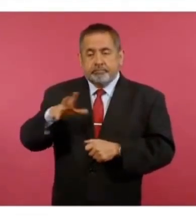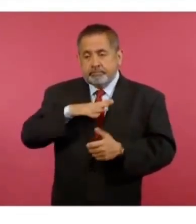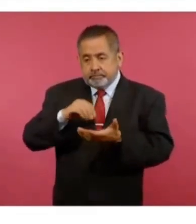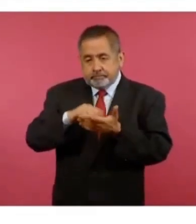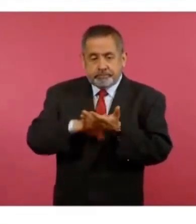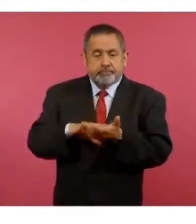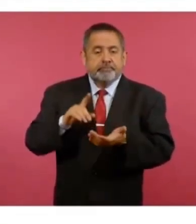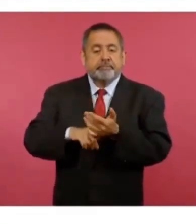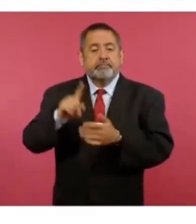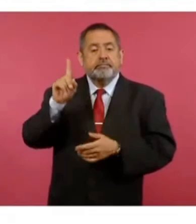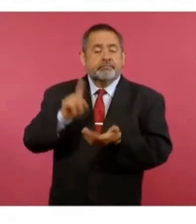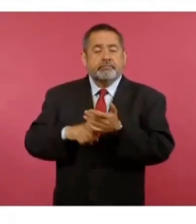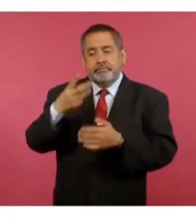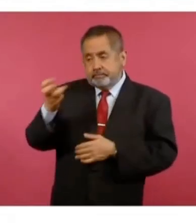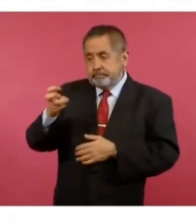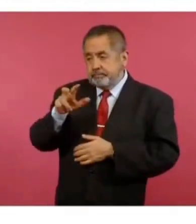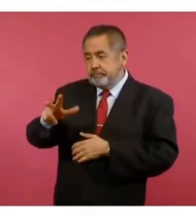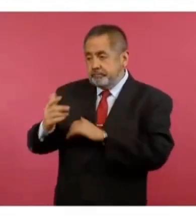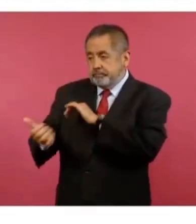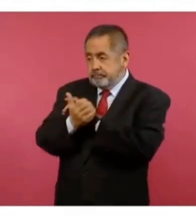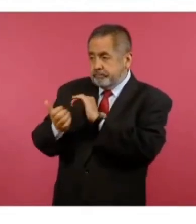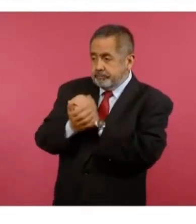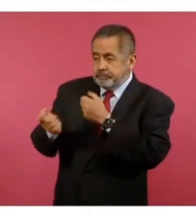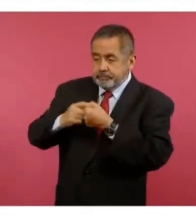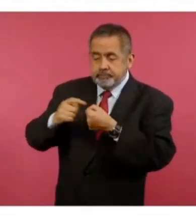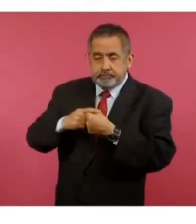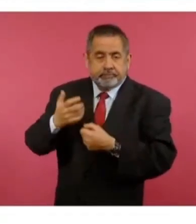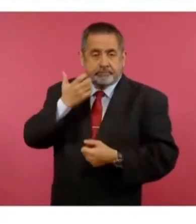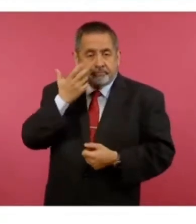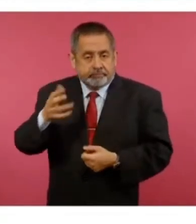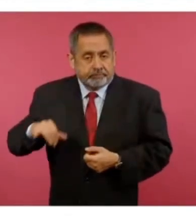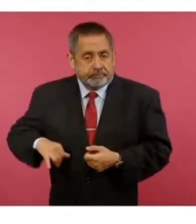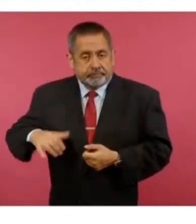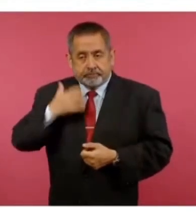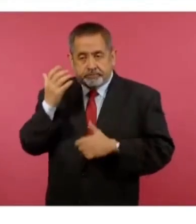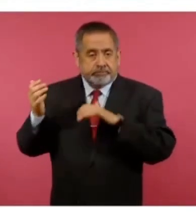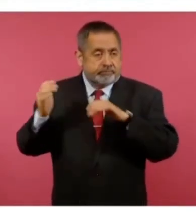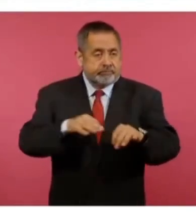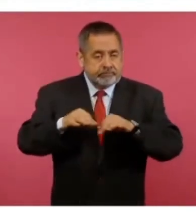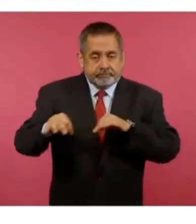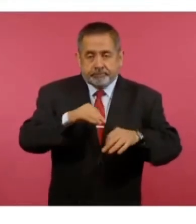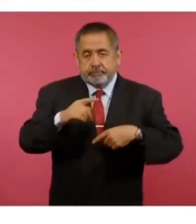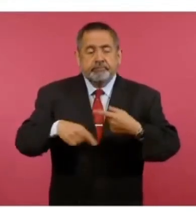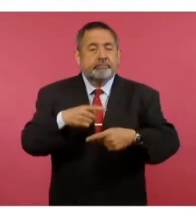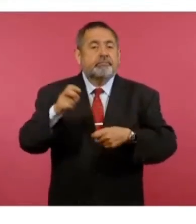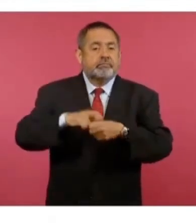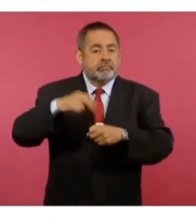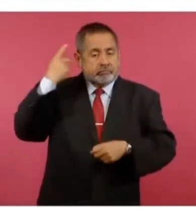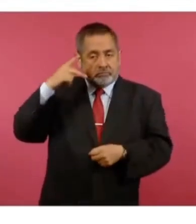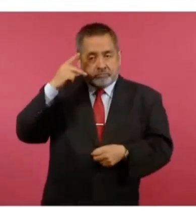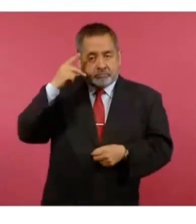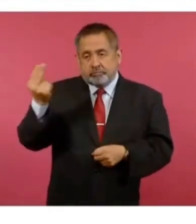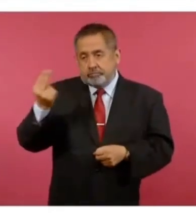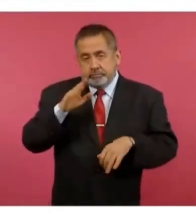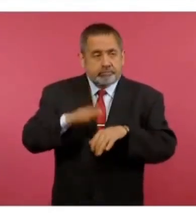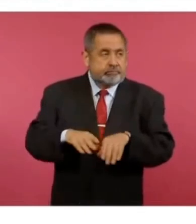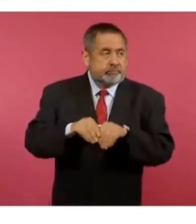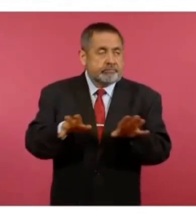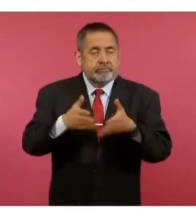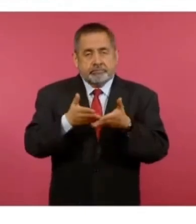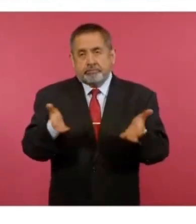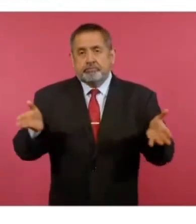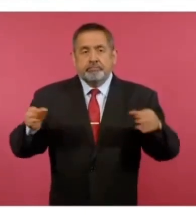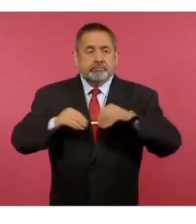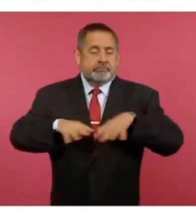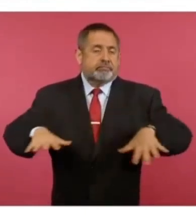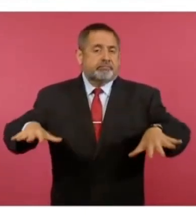de 1,318 personas interesadas a trabajar en un centro de salud de Puebla que necesita cobertura en